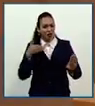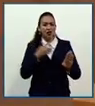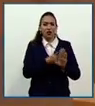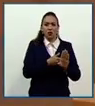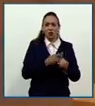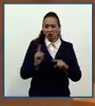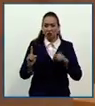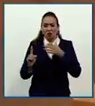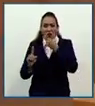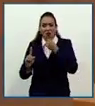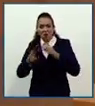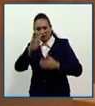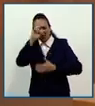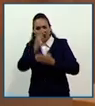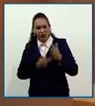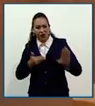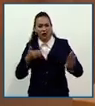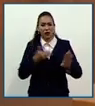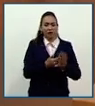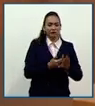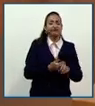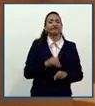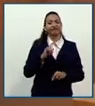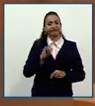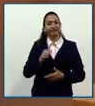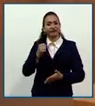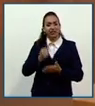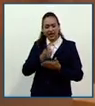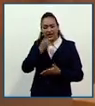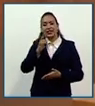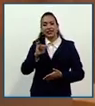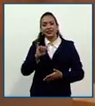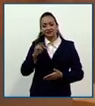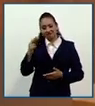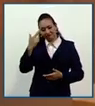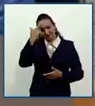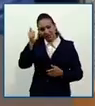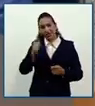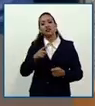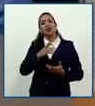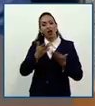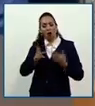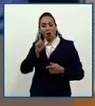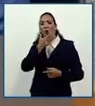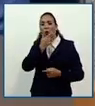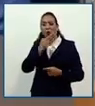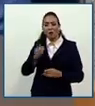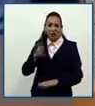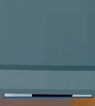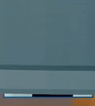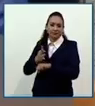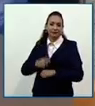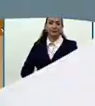vista al órgano interno de control del OPLE para que determine la sanción correspondiente.